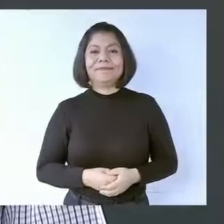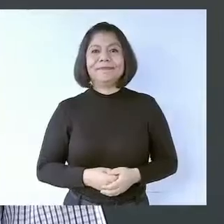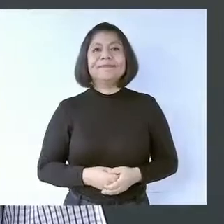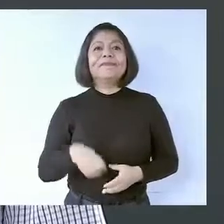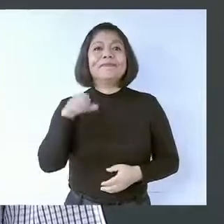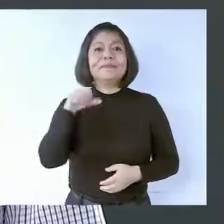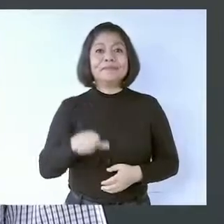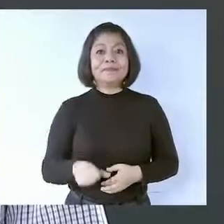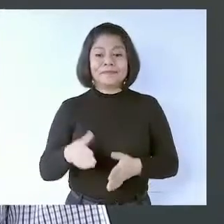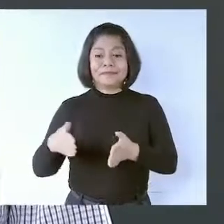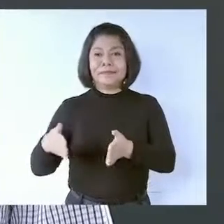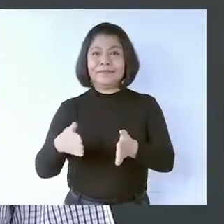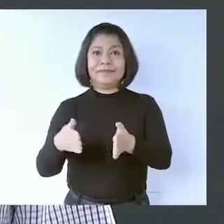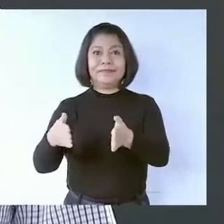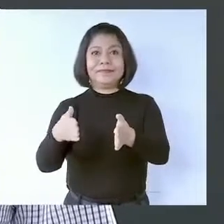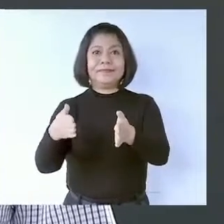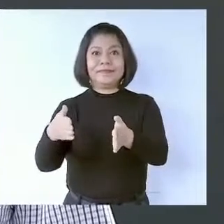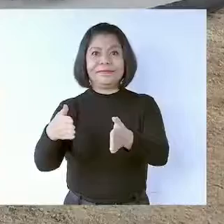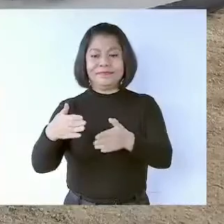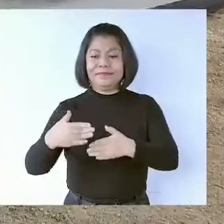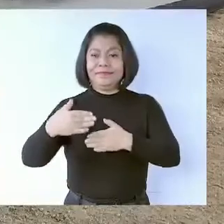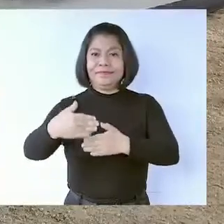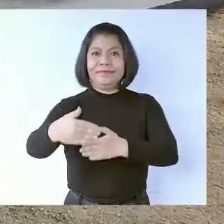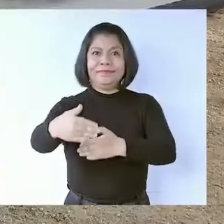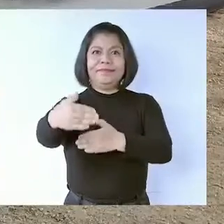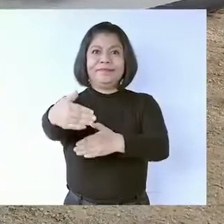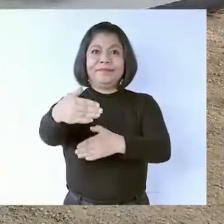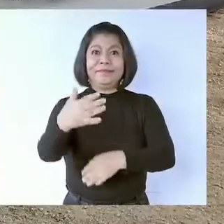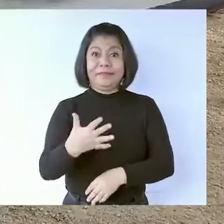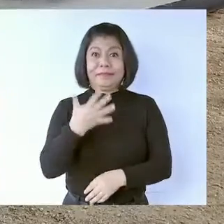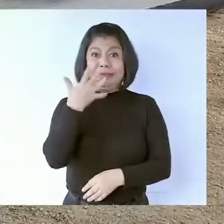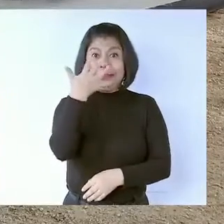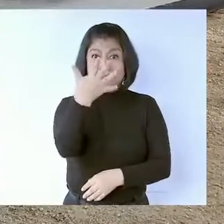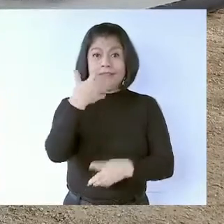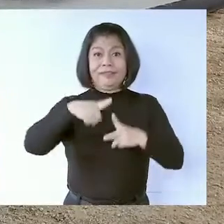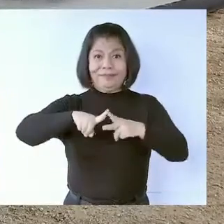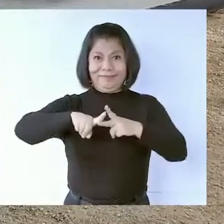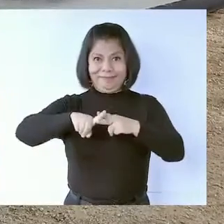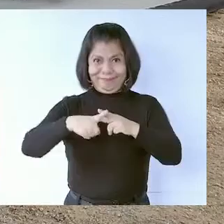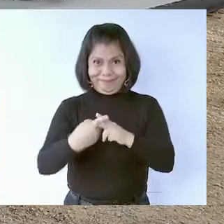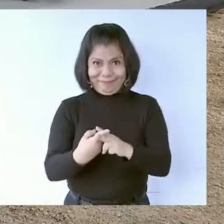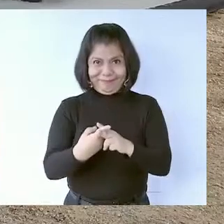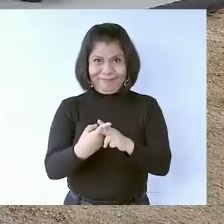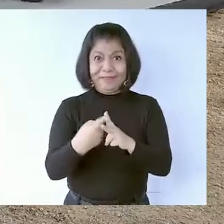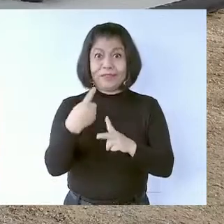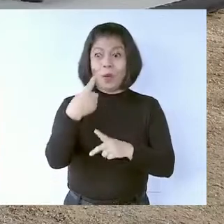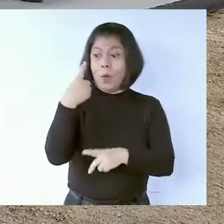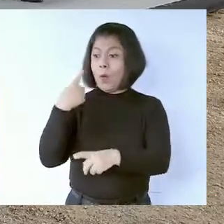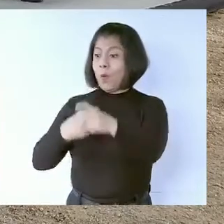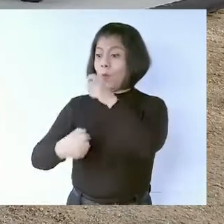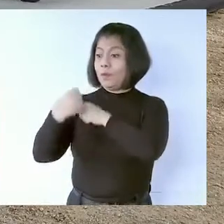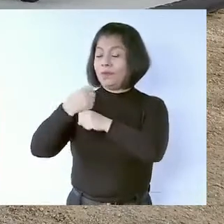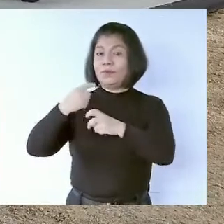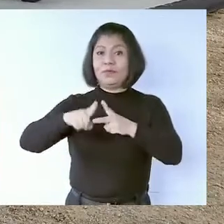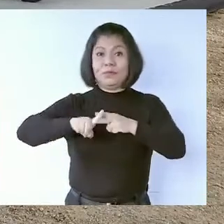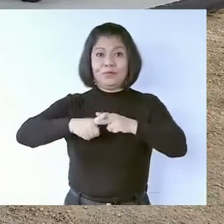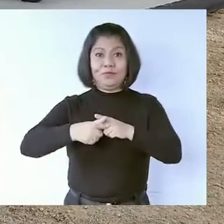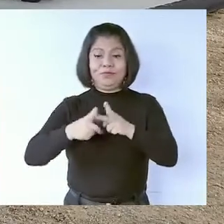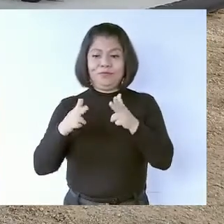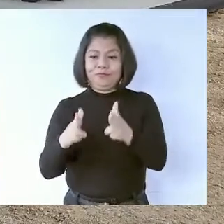5 del Tren Maya, un proyecto que, aunque inició hace menos de un año, ya comienza a distribuir beneficios